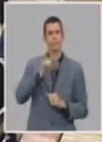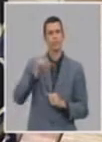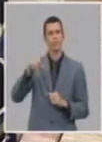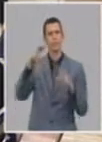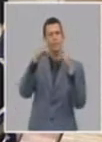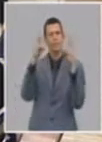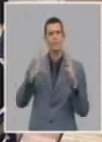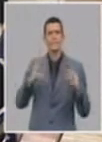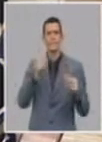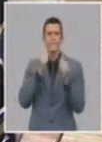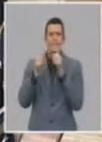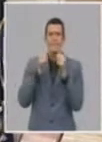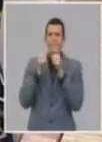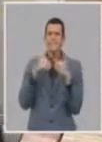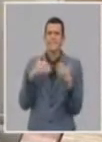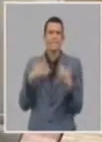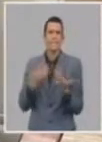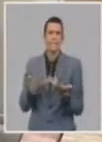pago